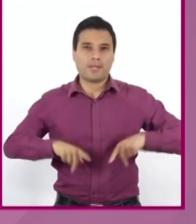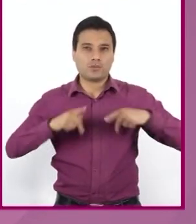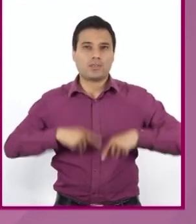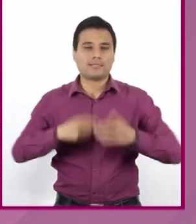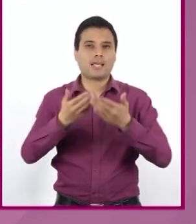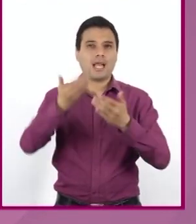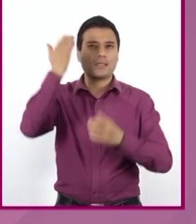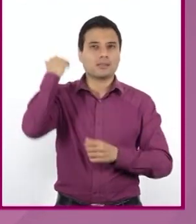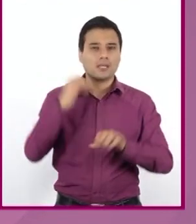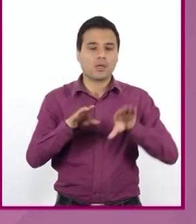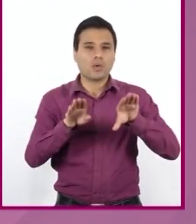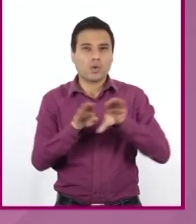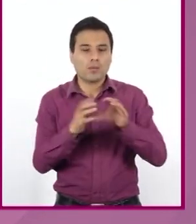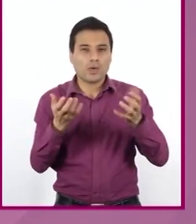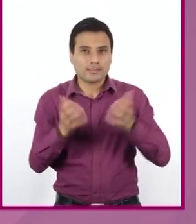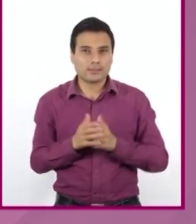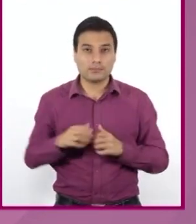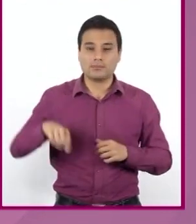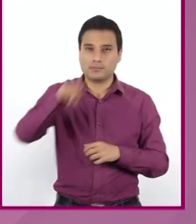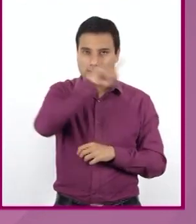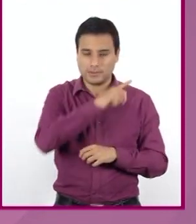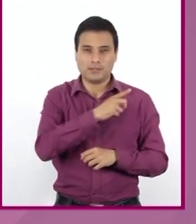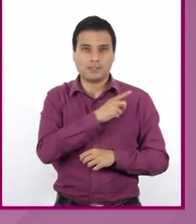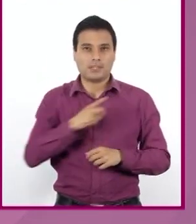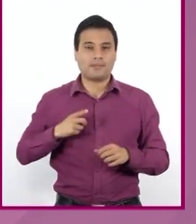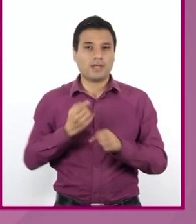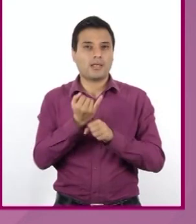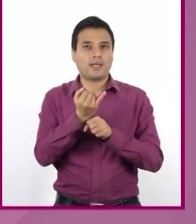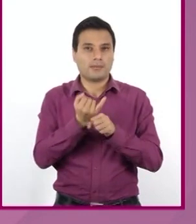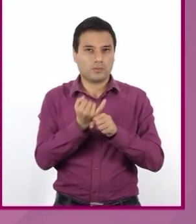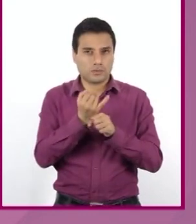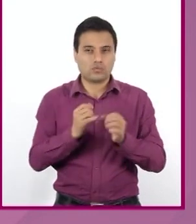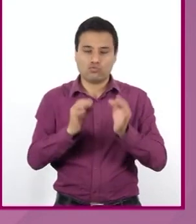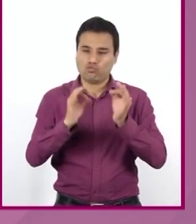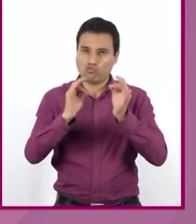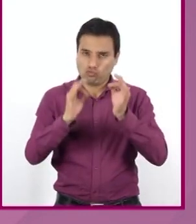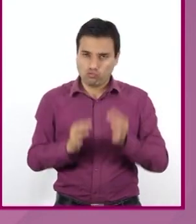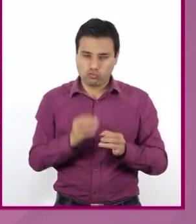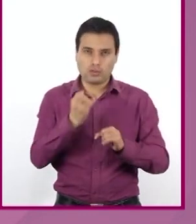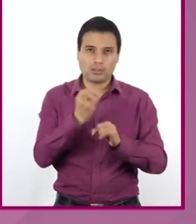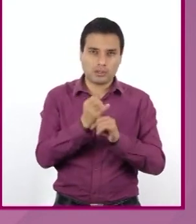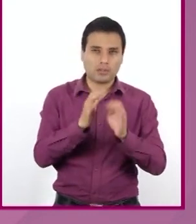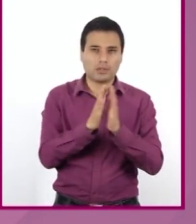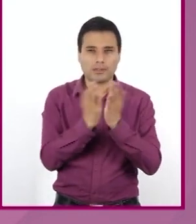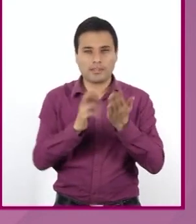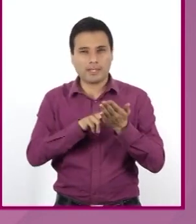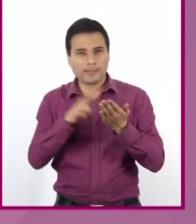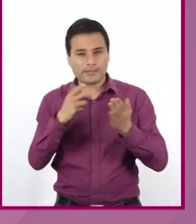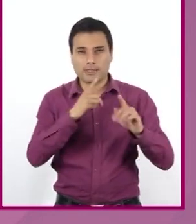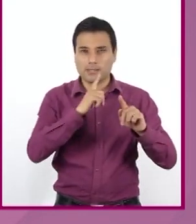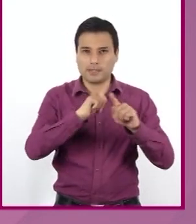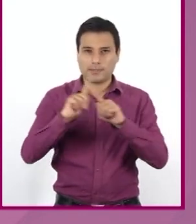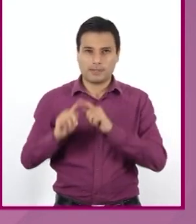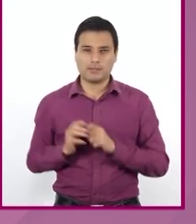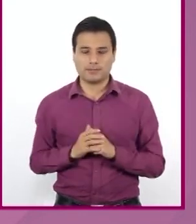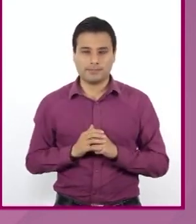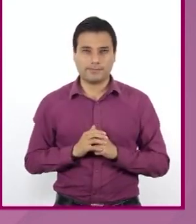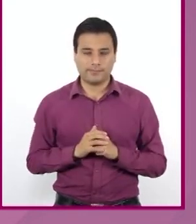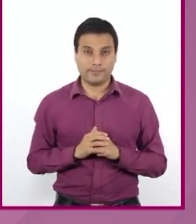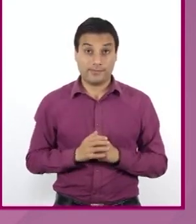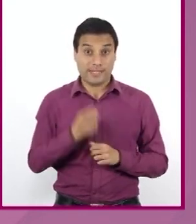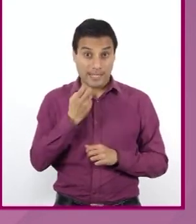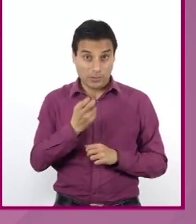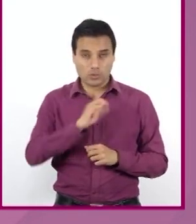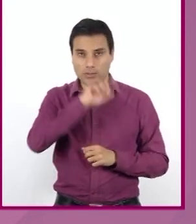necesario recopilar información mediante fuentes que sean verificables, diversas y objetivas. Se toma como base para